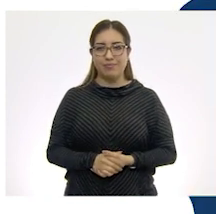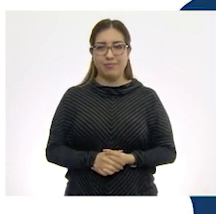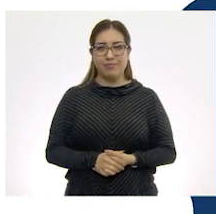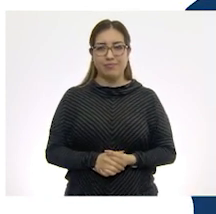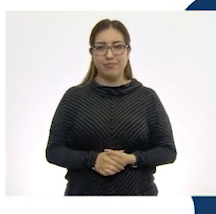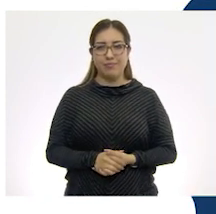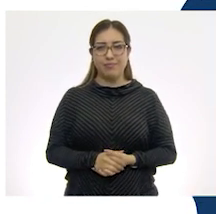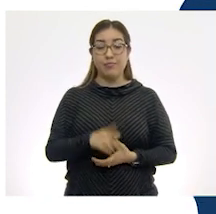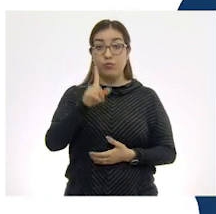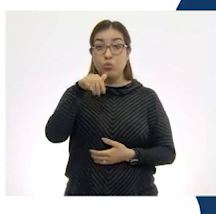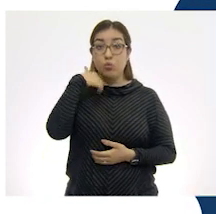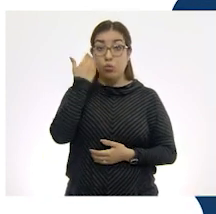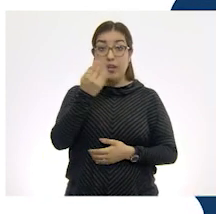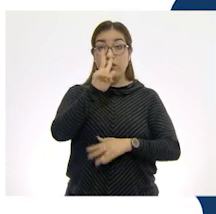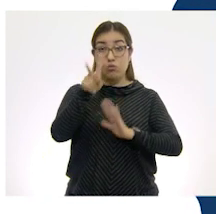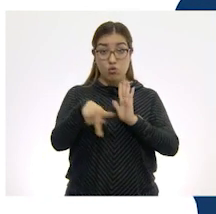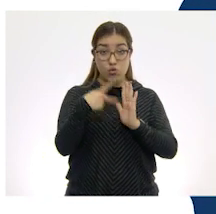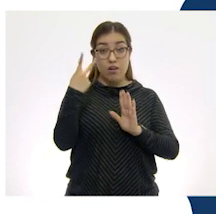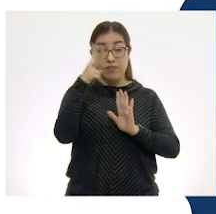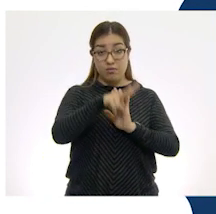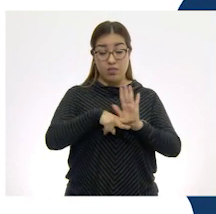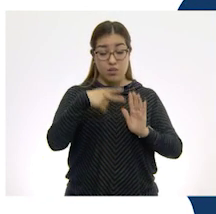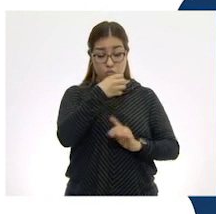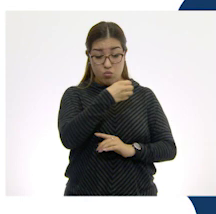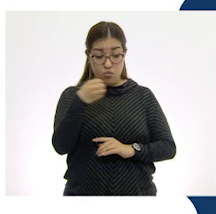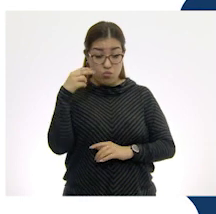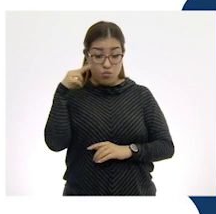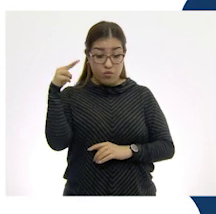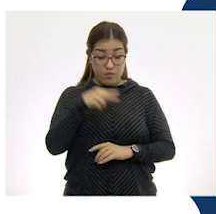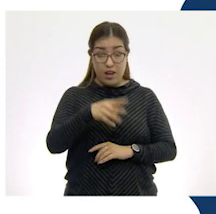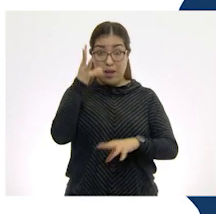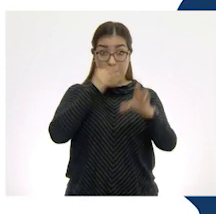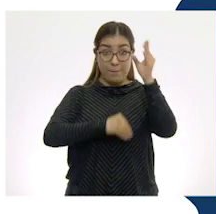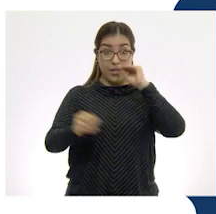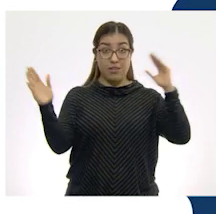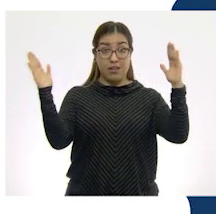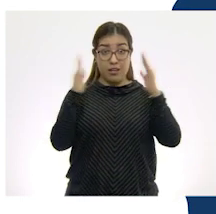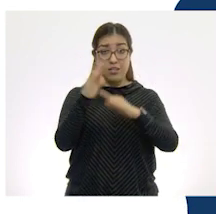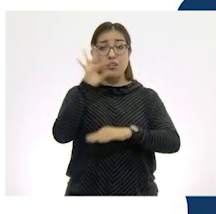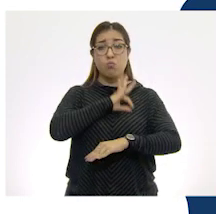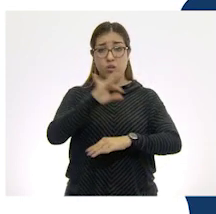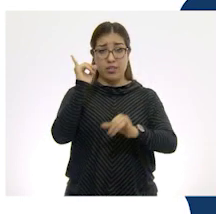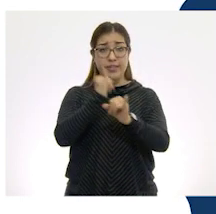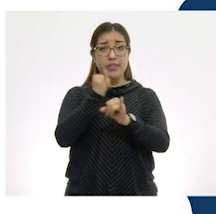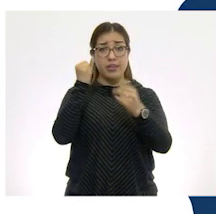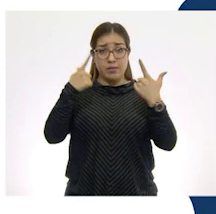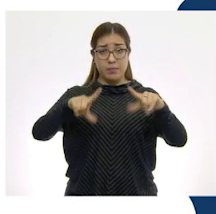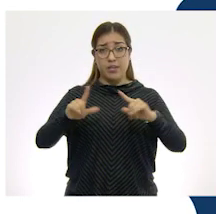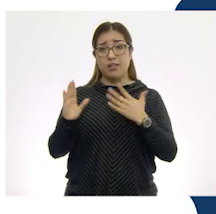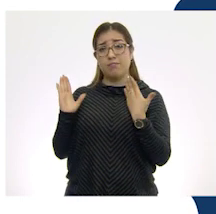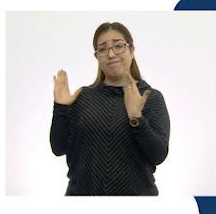conaliteg.cep.gov.mx. Si quieres volver a ver los programas de Aprende en Casa, los puedes encontrar en la siguiente liga: